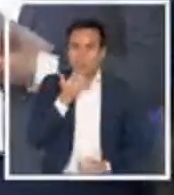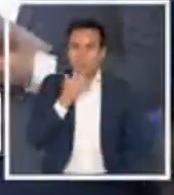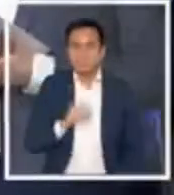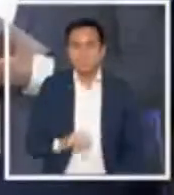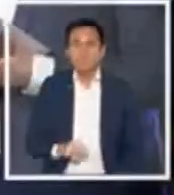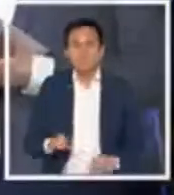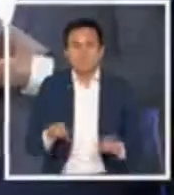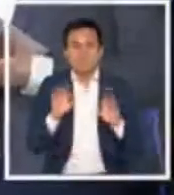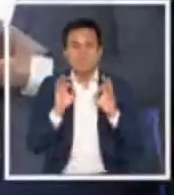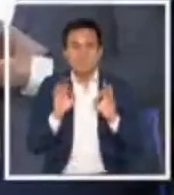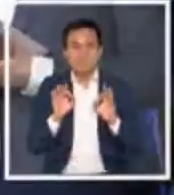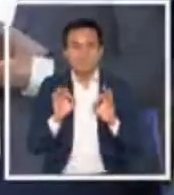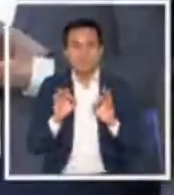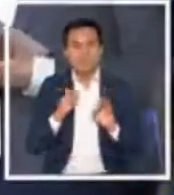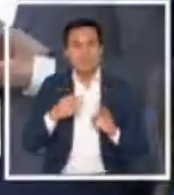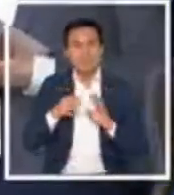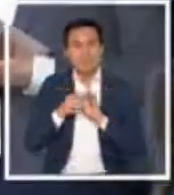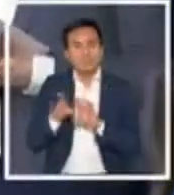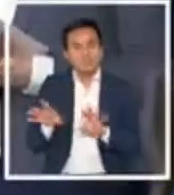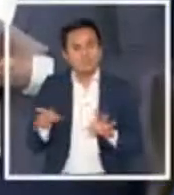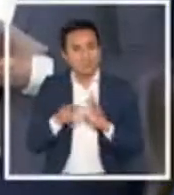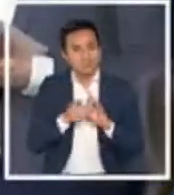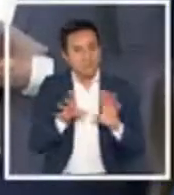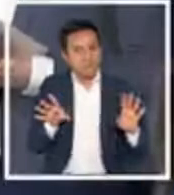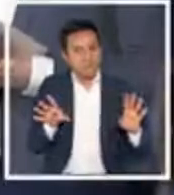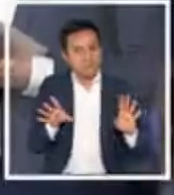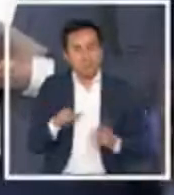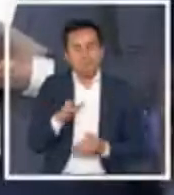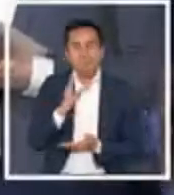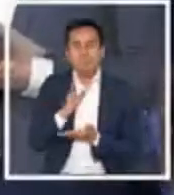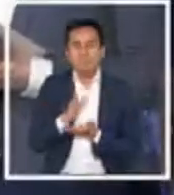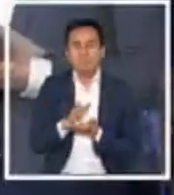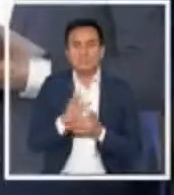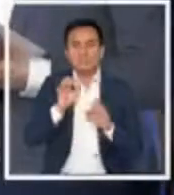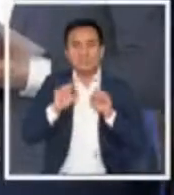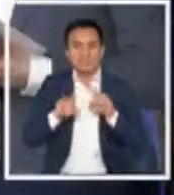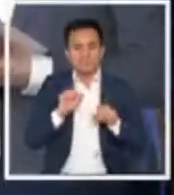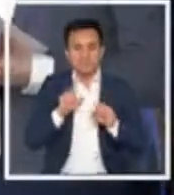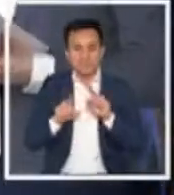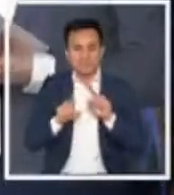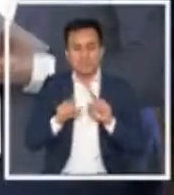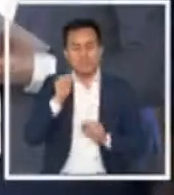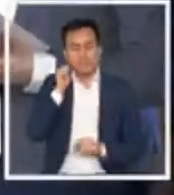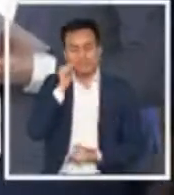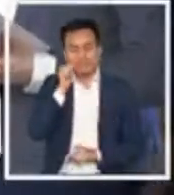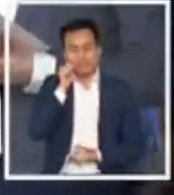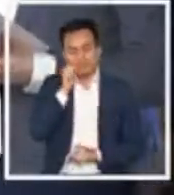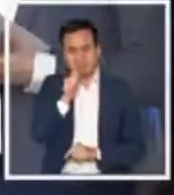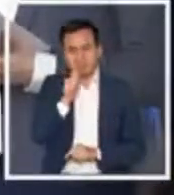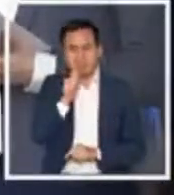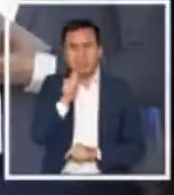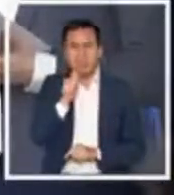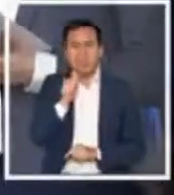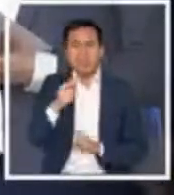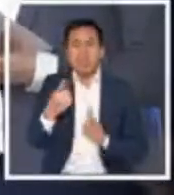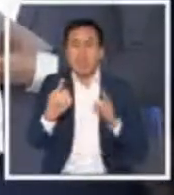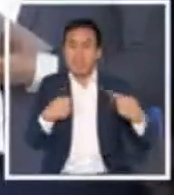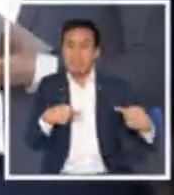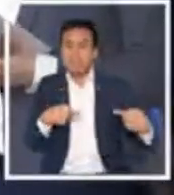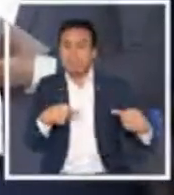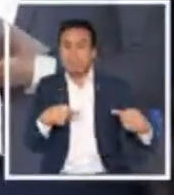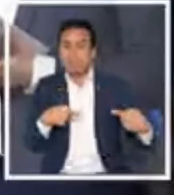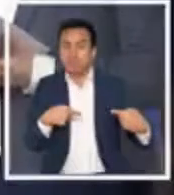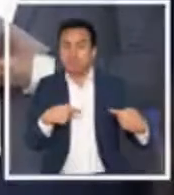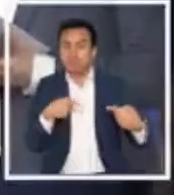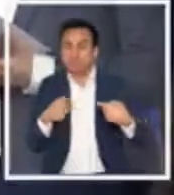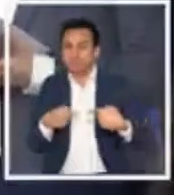y especialmente en nuestras democracias, que deben ser defendidas cada día. Sus enemigos son